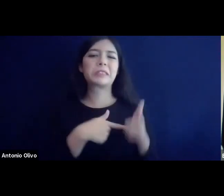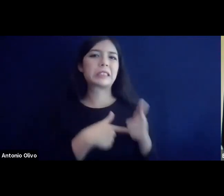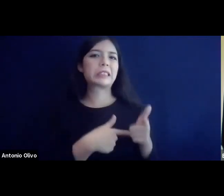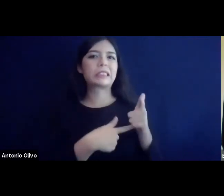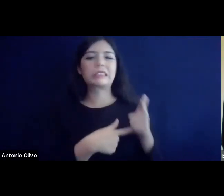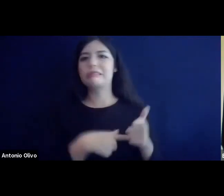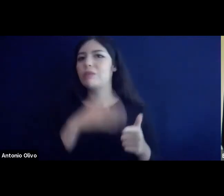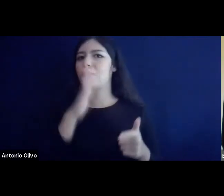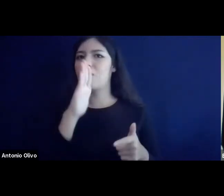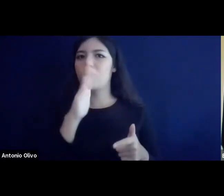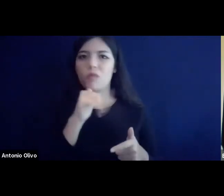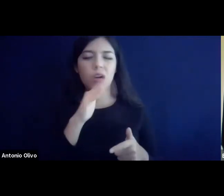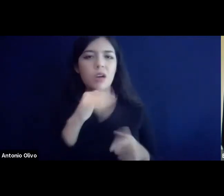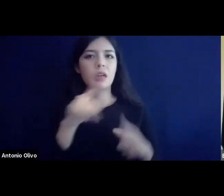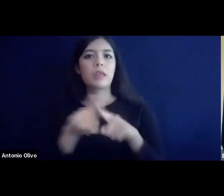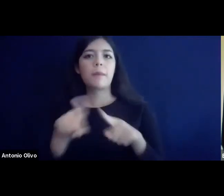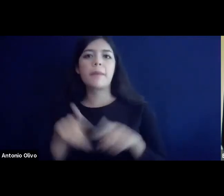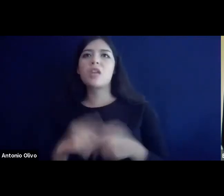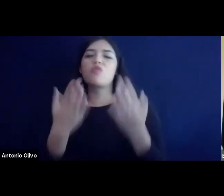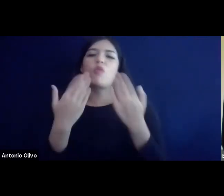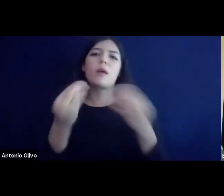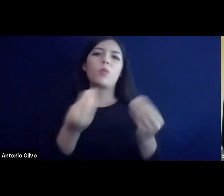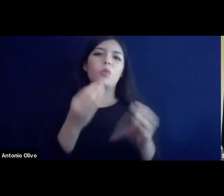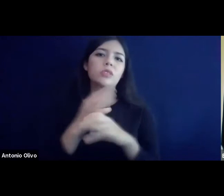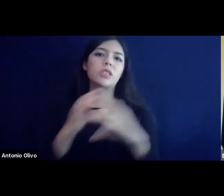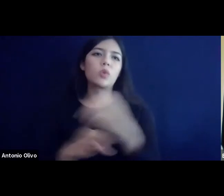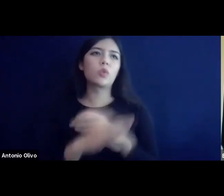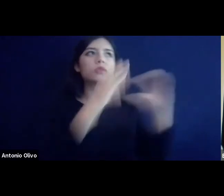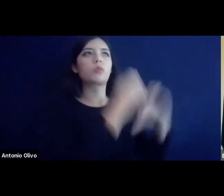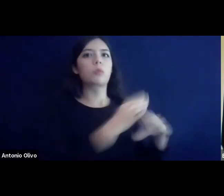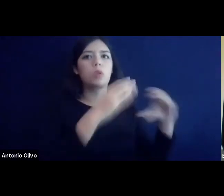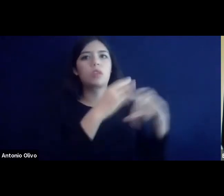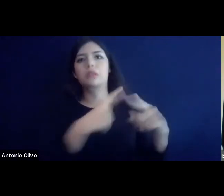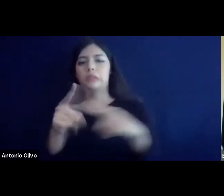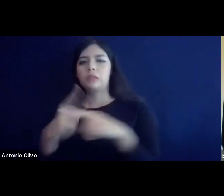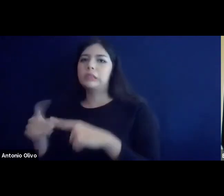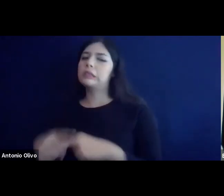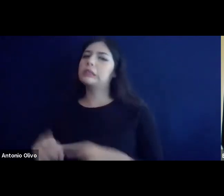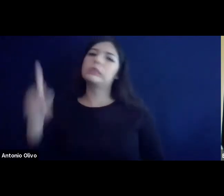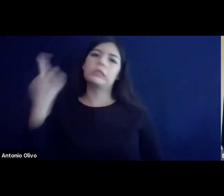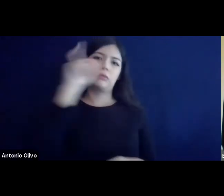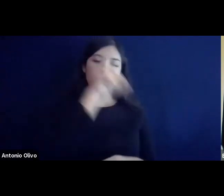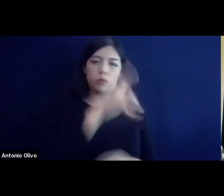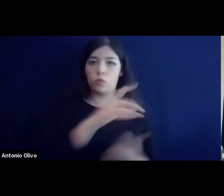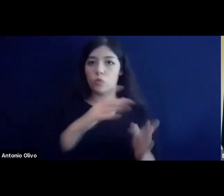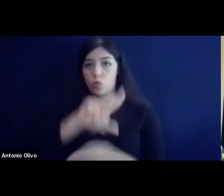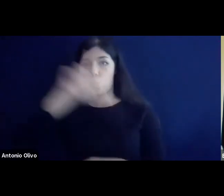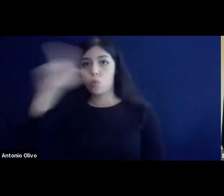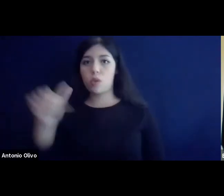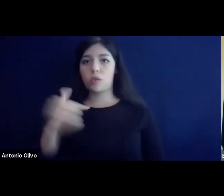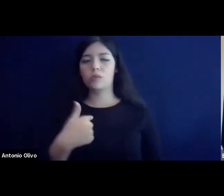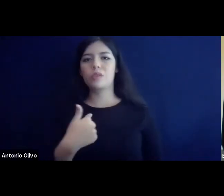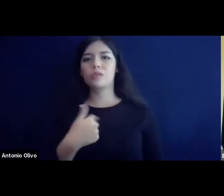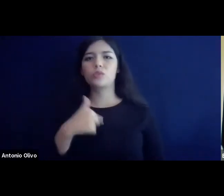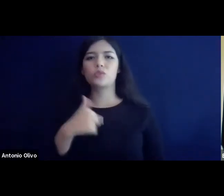accesible. Por suerte se me abrieron las puertas en la Universidad del Valle de Temajac, en la UNIVA, en